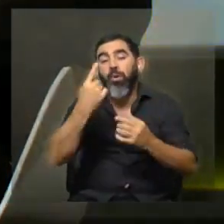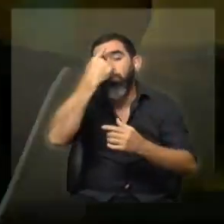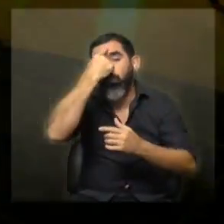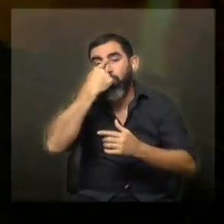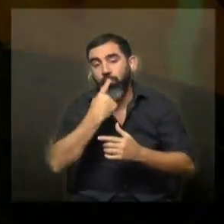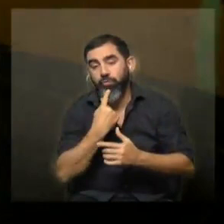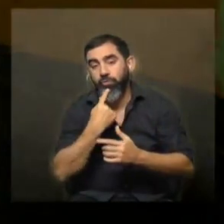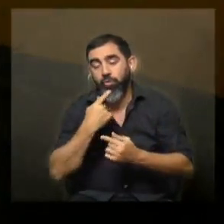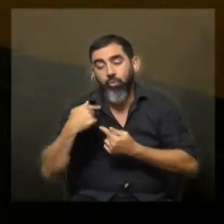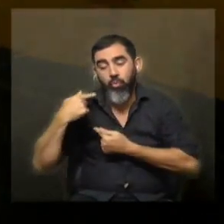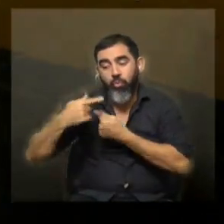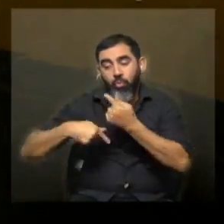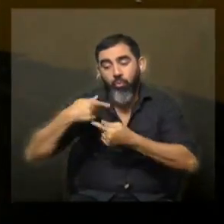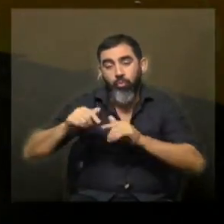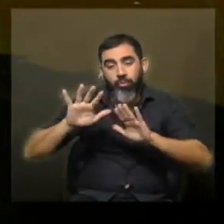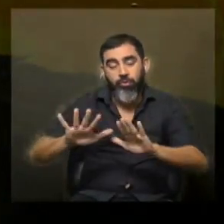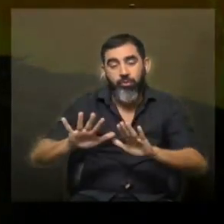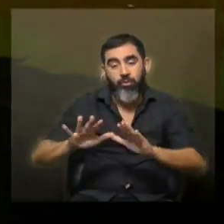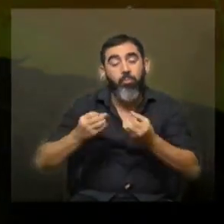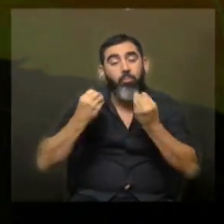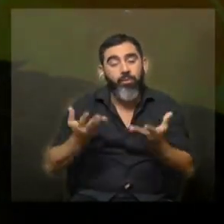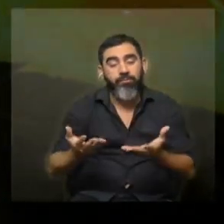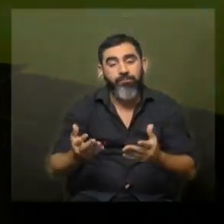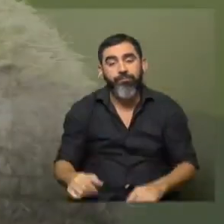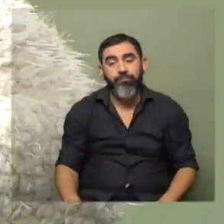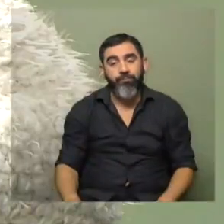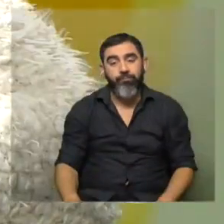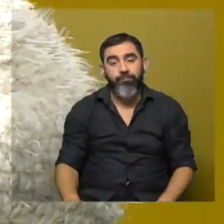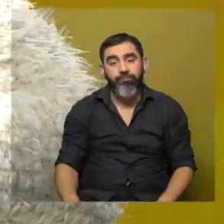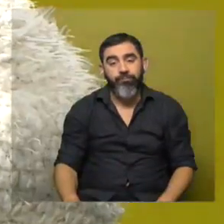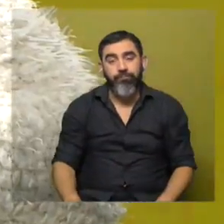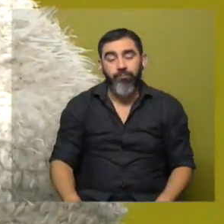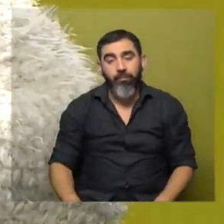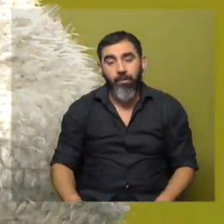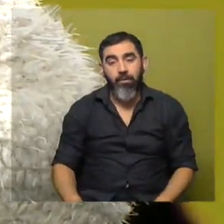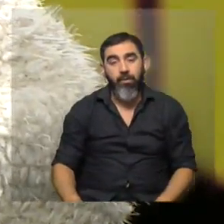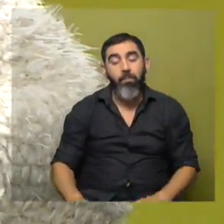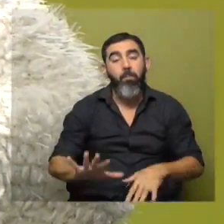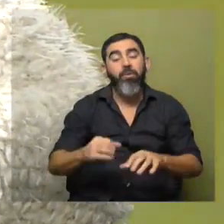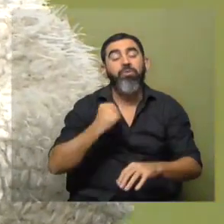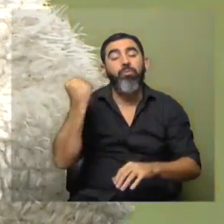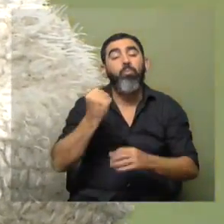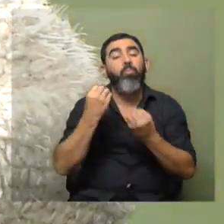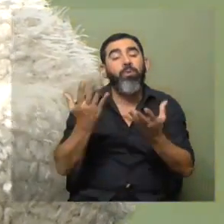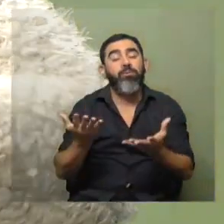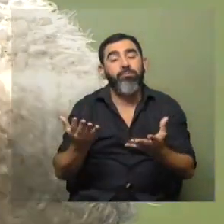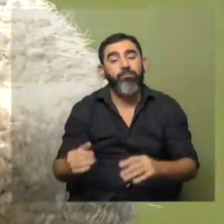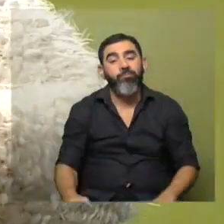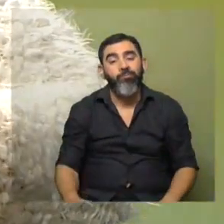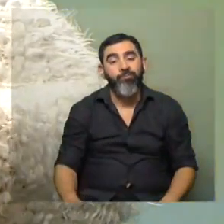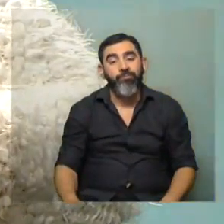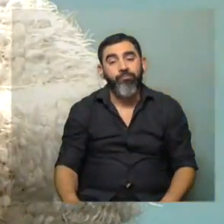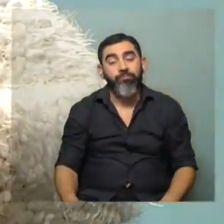que seguir manteniéndose y por qué se va a incrementar su importancia. Nosotros ahora